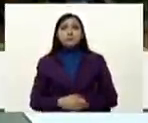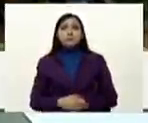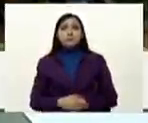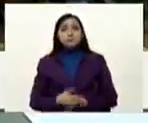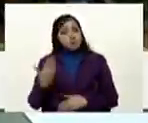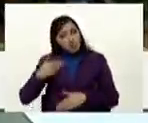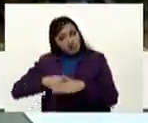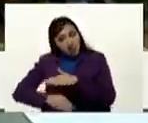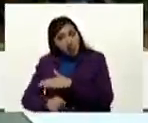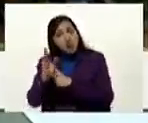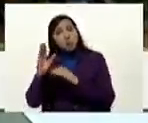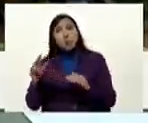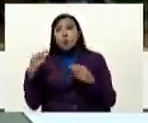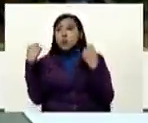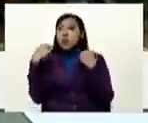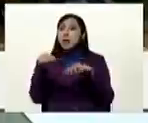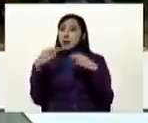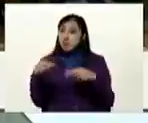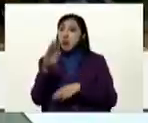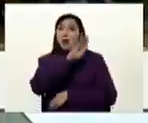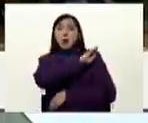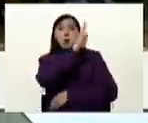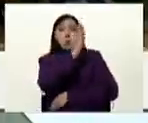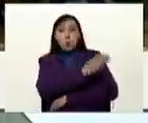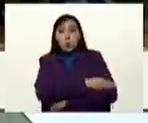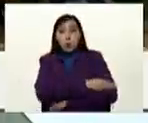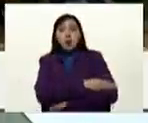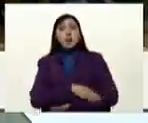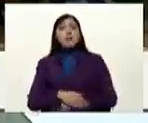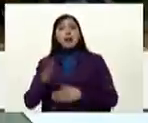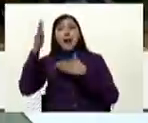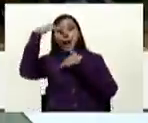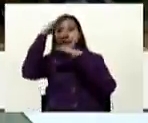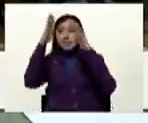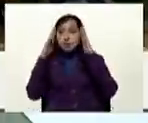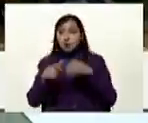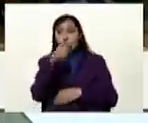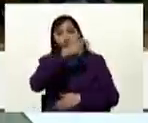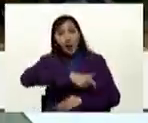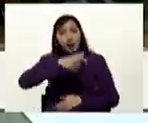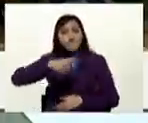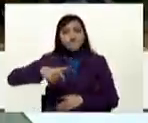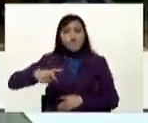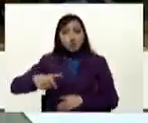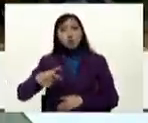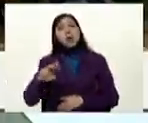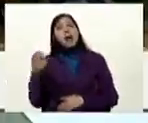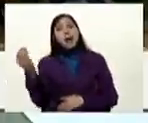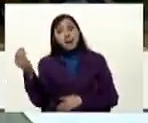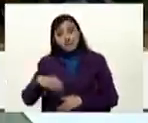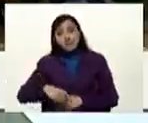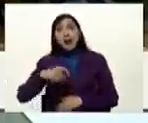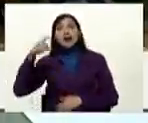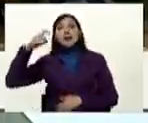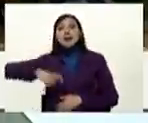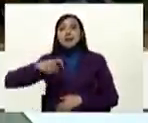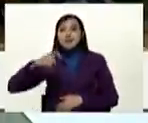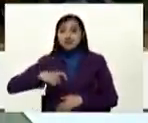Vayamos hacia ese nivel de fortaleza en la asistencia a las personas que más lo necesitan.